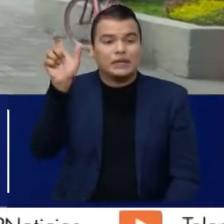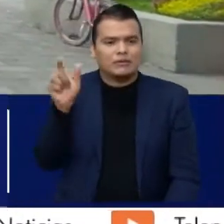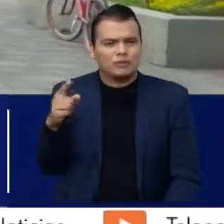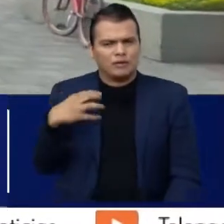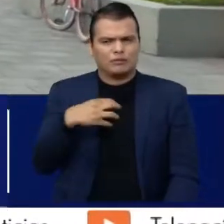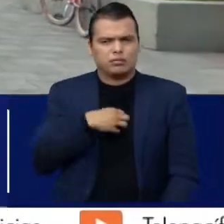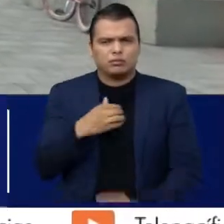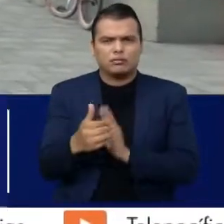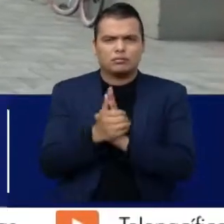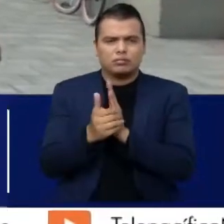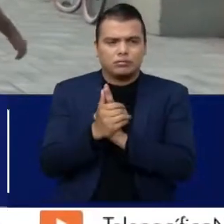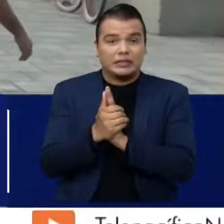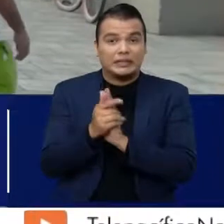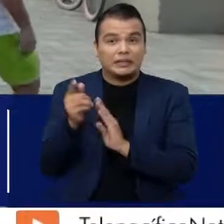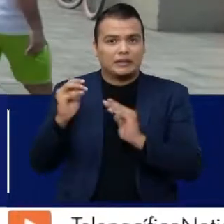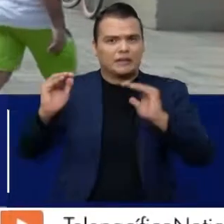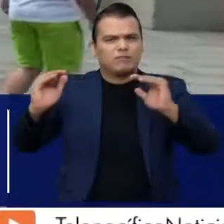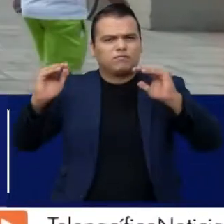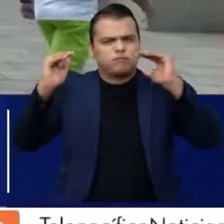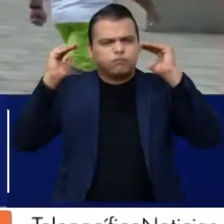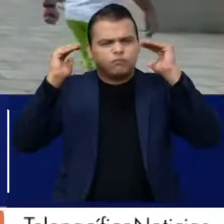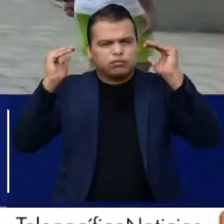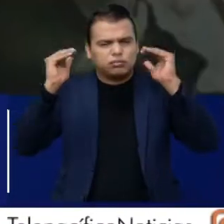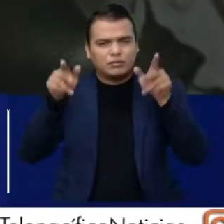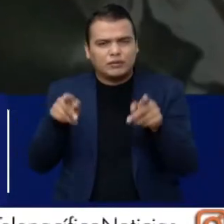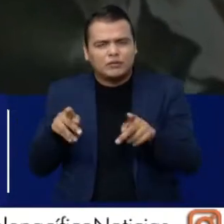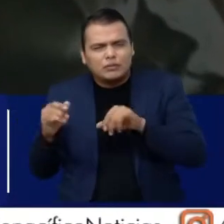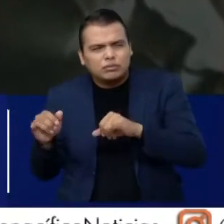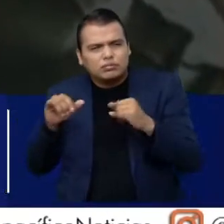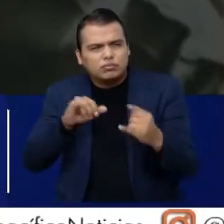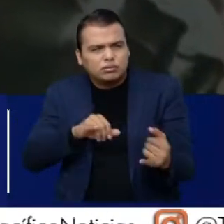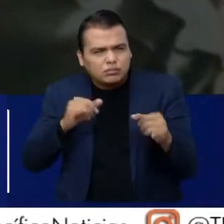logros lo posicionaron como uno de los grandes del ciclismo.